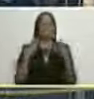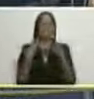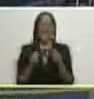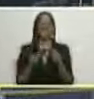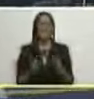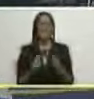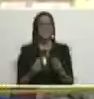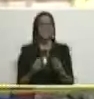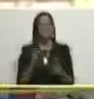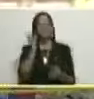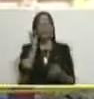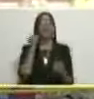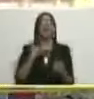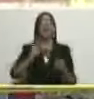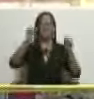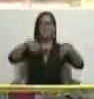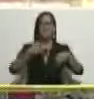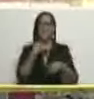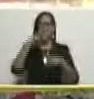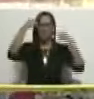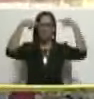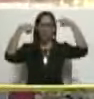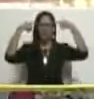Bastantes mujeres hay aquí, diría Chávez.